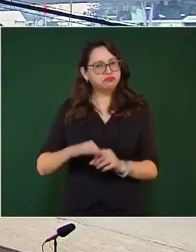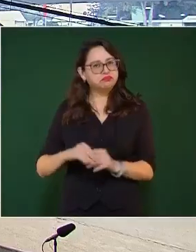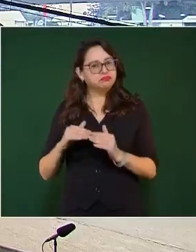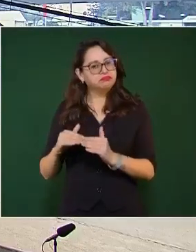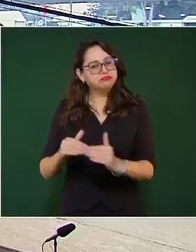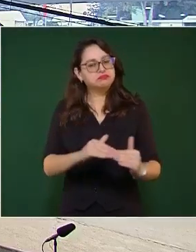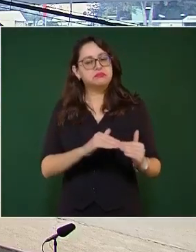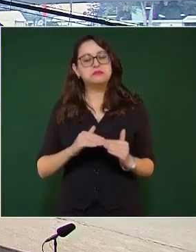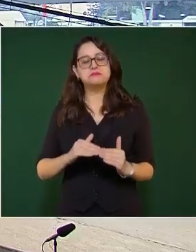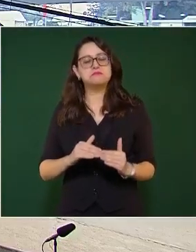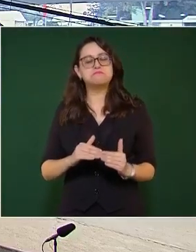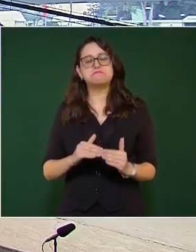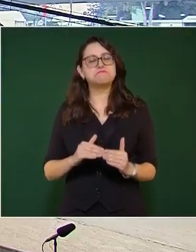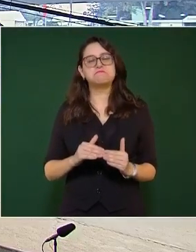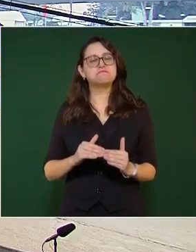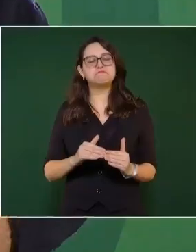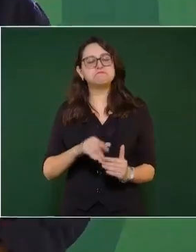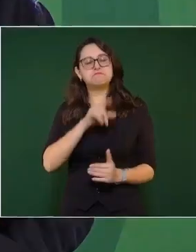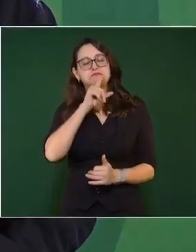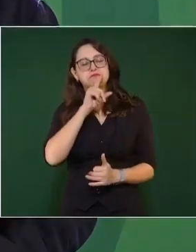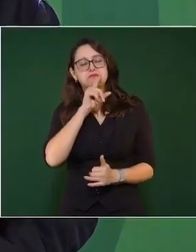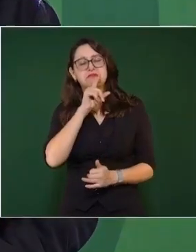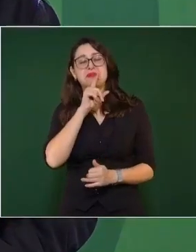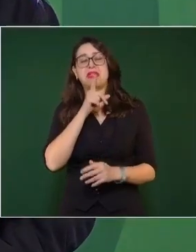un ensayo democrático